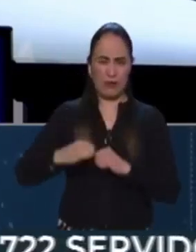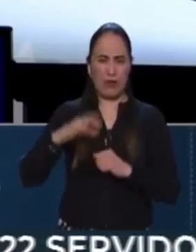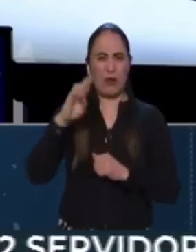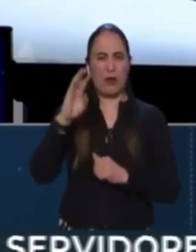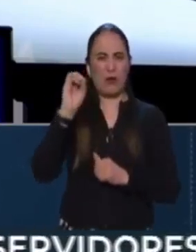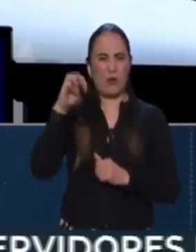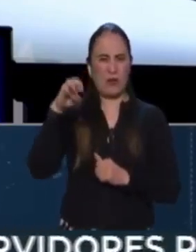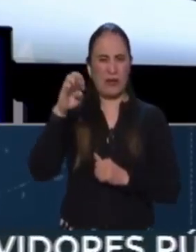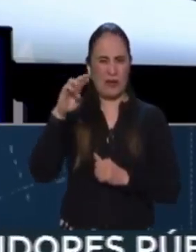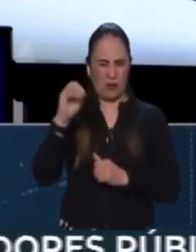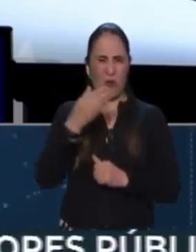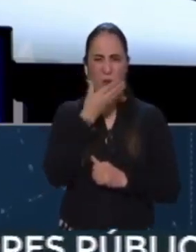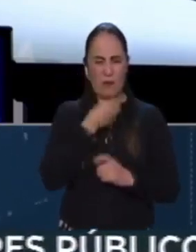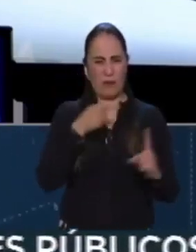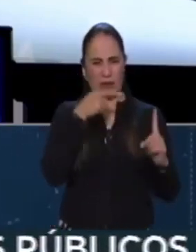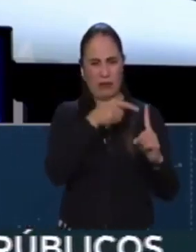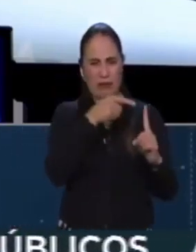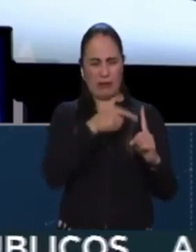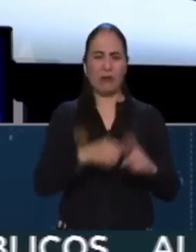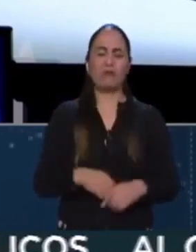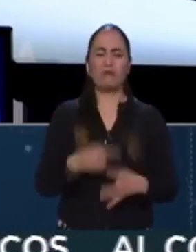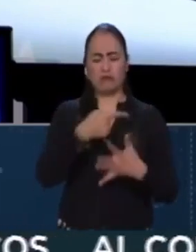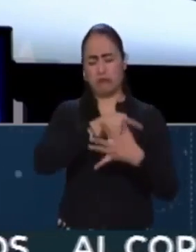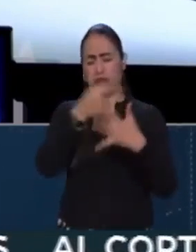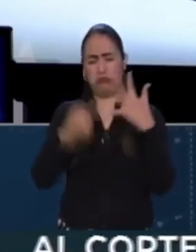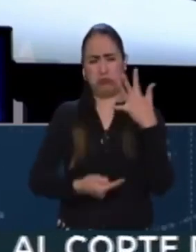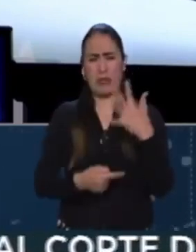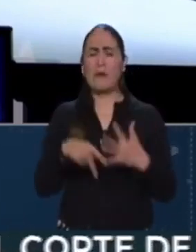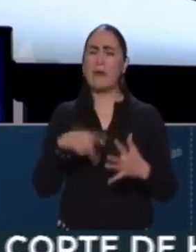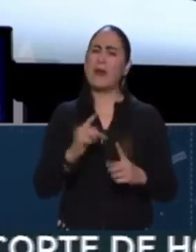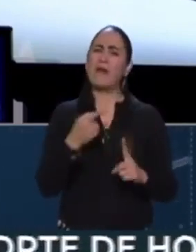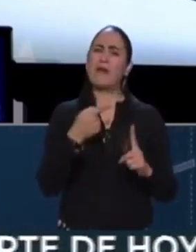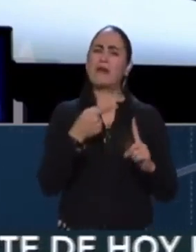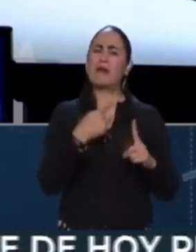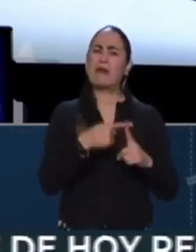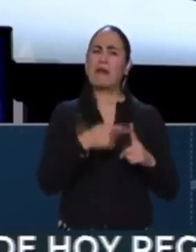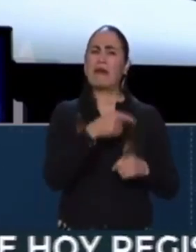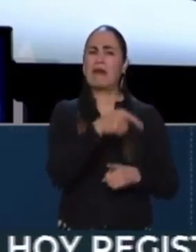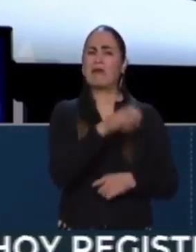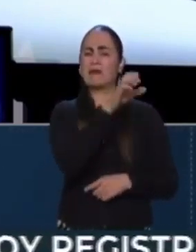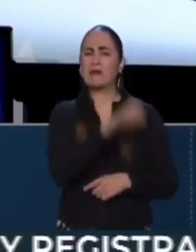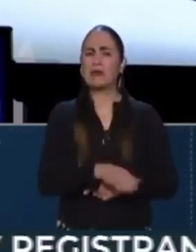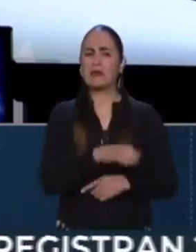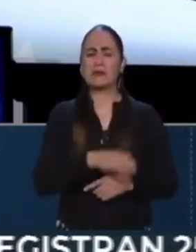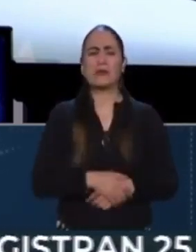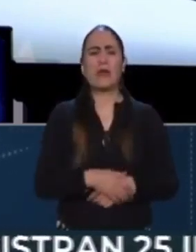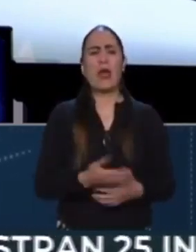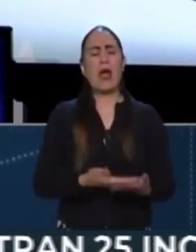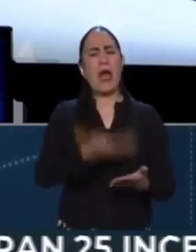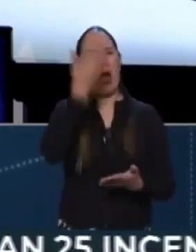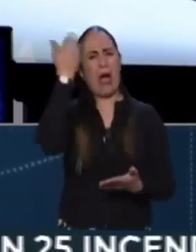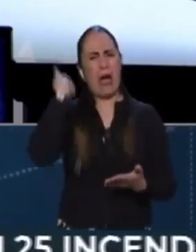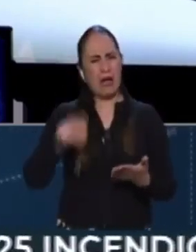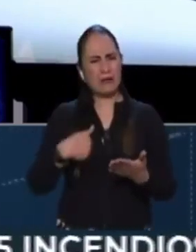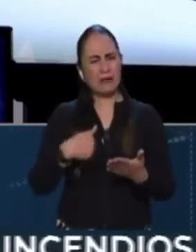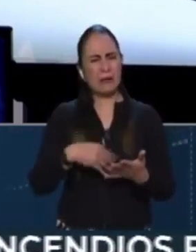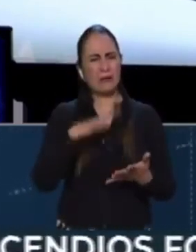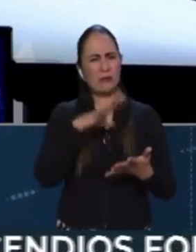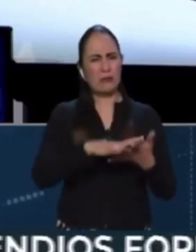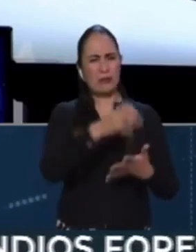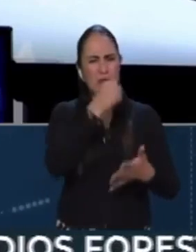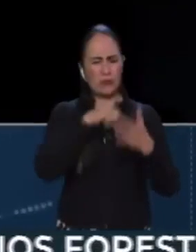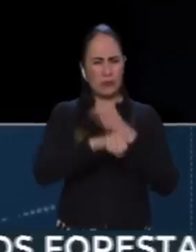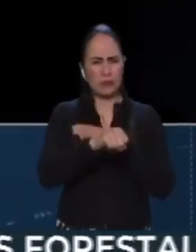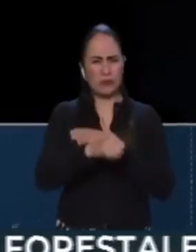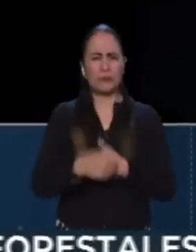siempre también tenía muchas canonjías. Pero ¿quién es Romero Deschamps? Después de aquella detención escandalosa en el primer